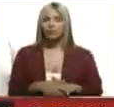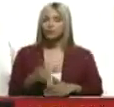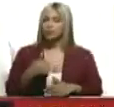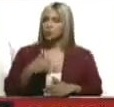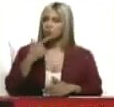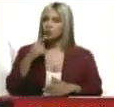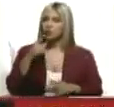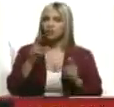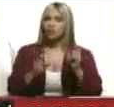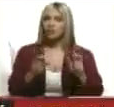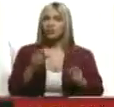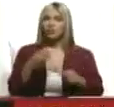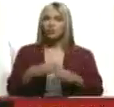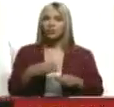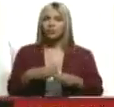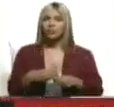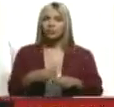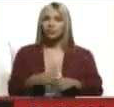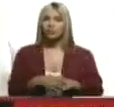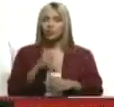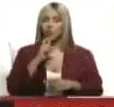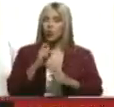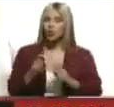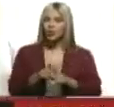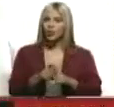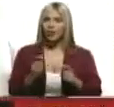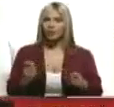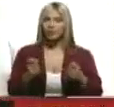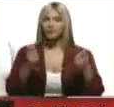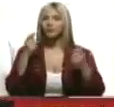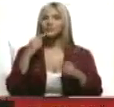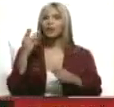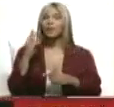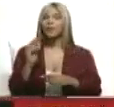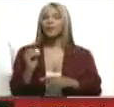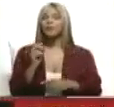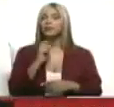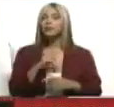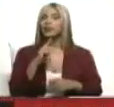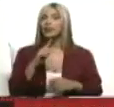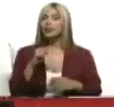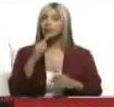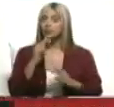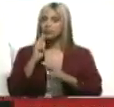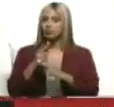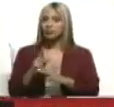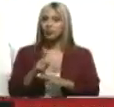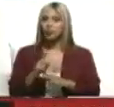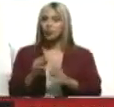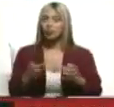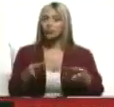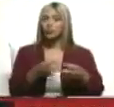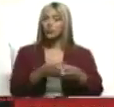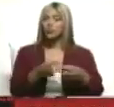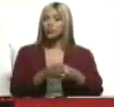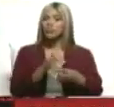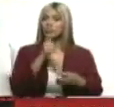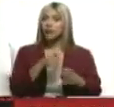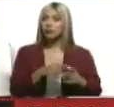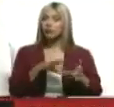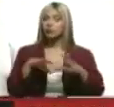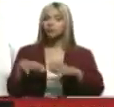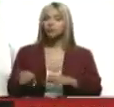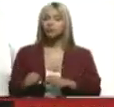esta gente del petróleo, como se le dice PDVSA, porque esta no era ninguna meritocracia, era una banda que se apropió